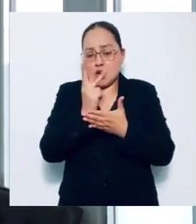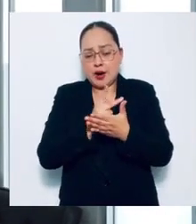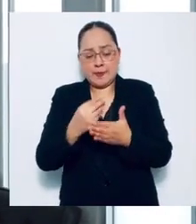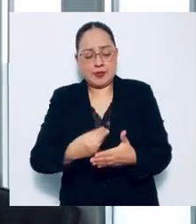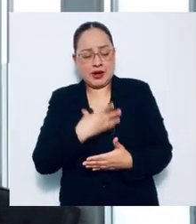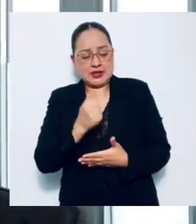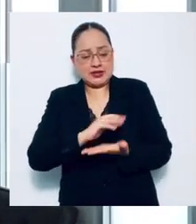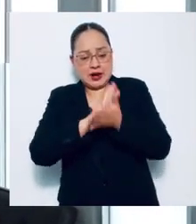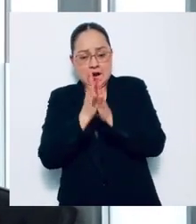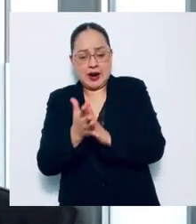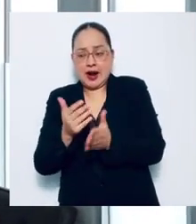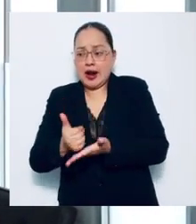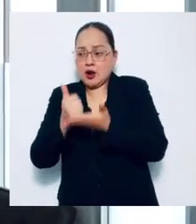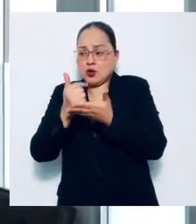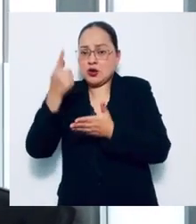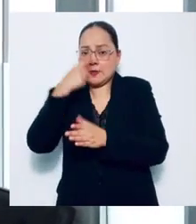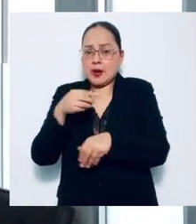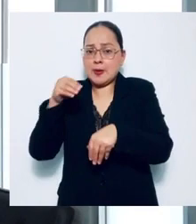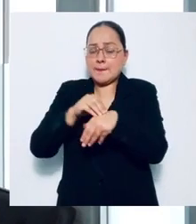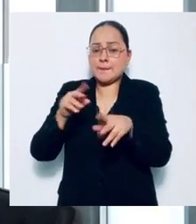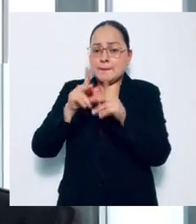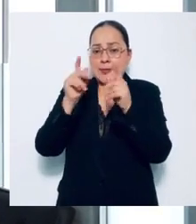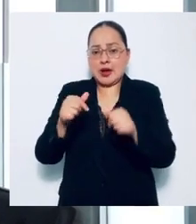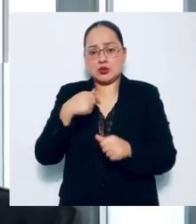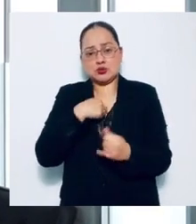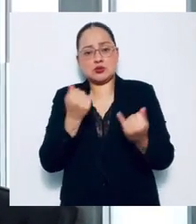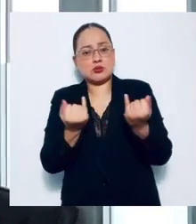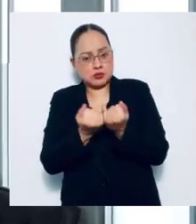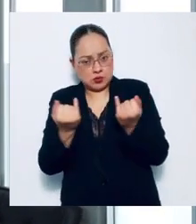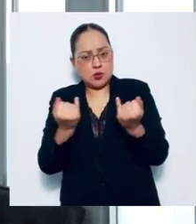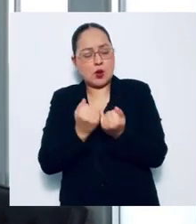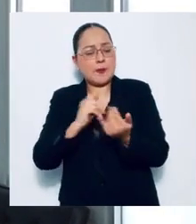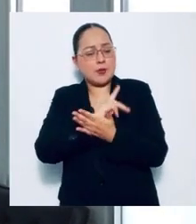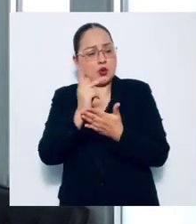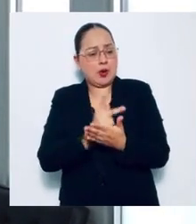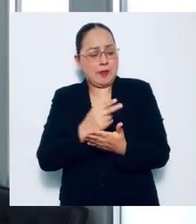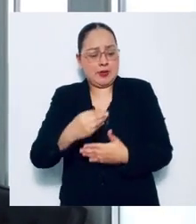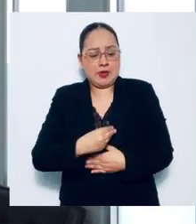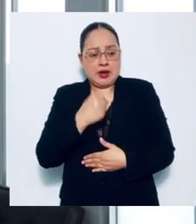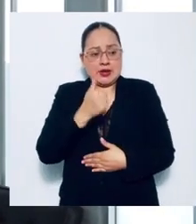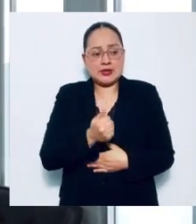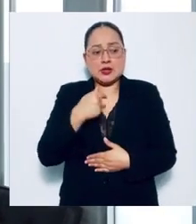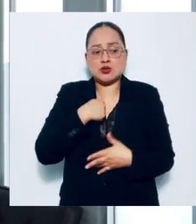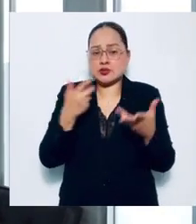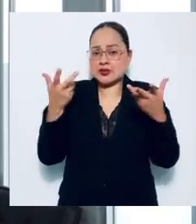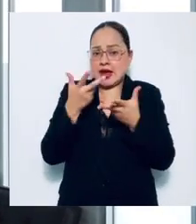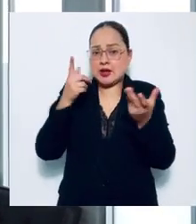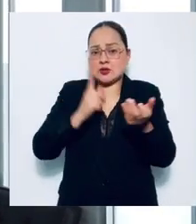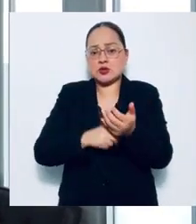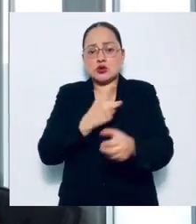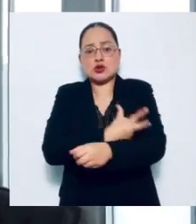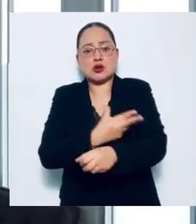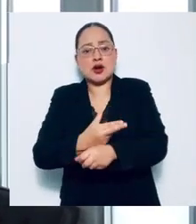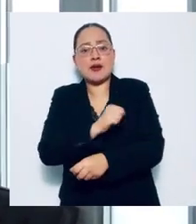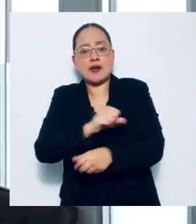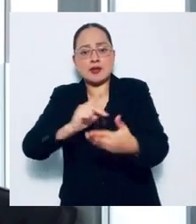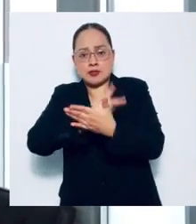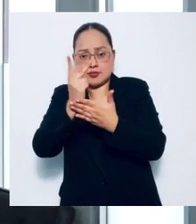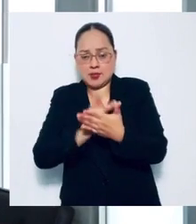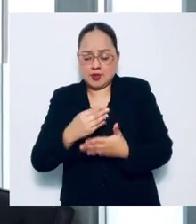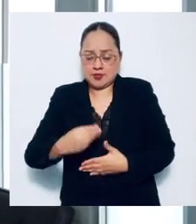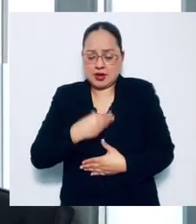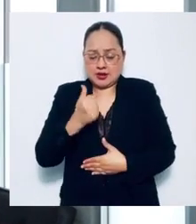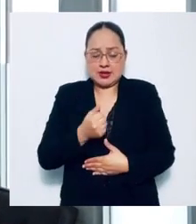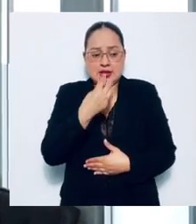de bienestar, que también es una contribución que yo puedo decir, pude hacer, porque fui el coordinador de todos los programas de